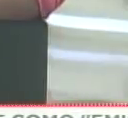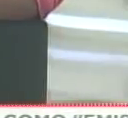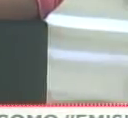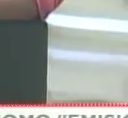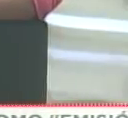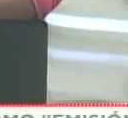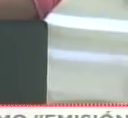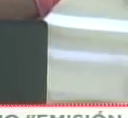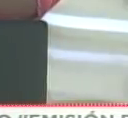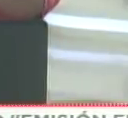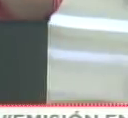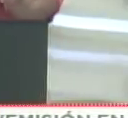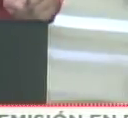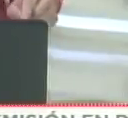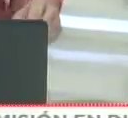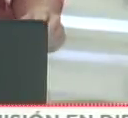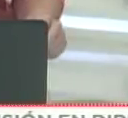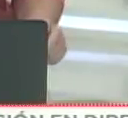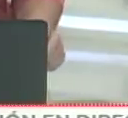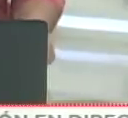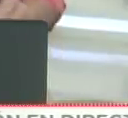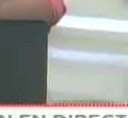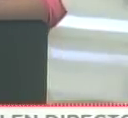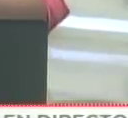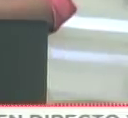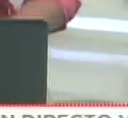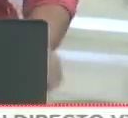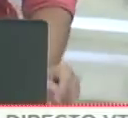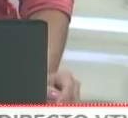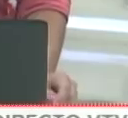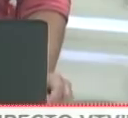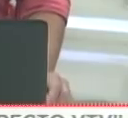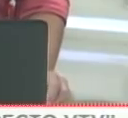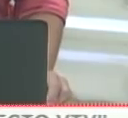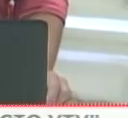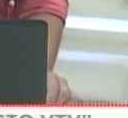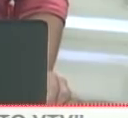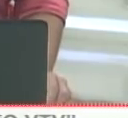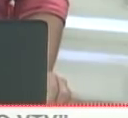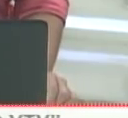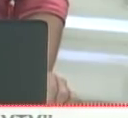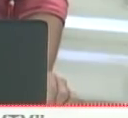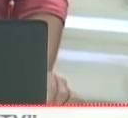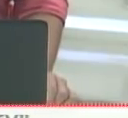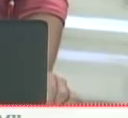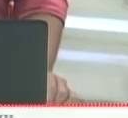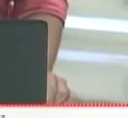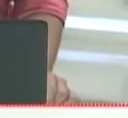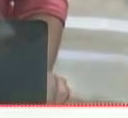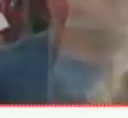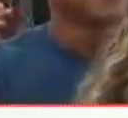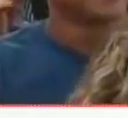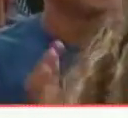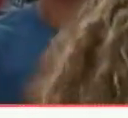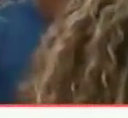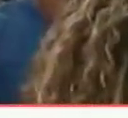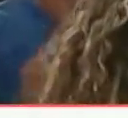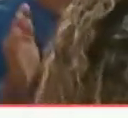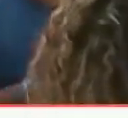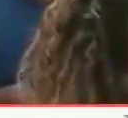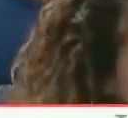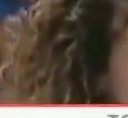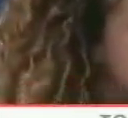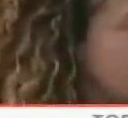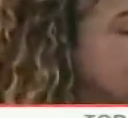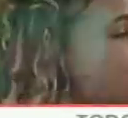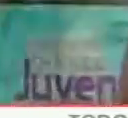Y en este momento nos vamos con nuestra compañera Indira López, quien nos tiene información de interés nacional. Adelante, Indira, te escuchamos.